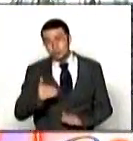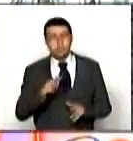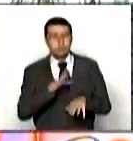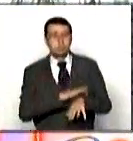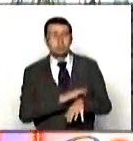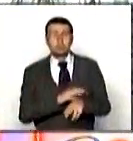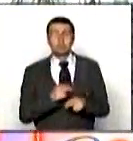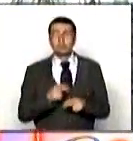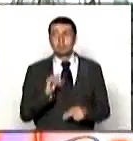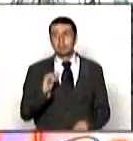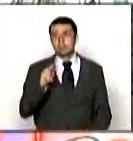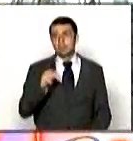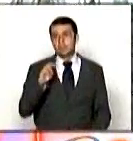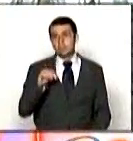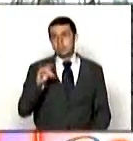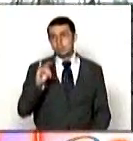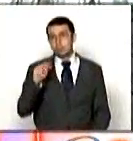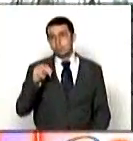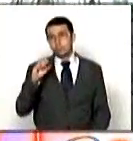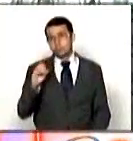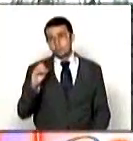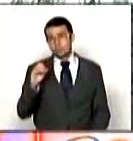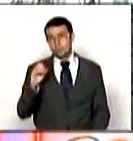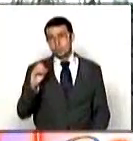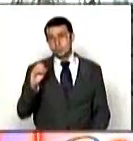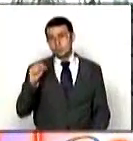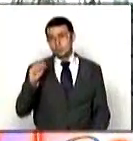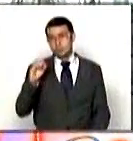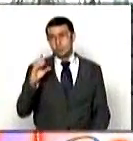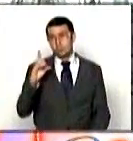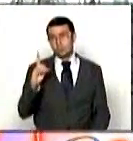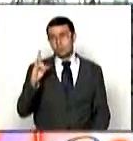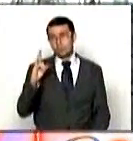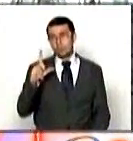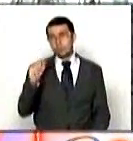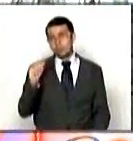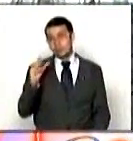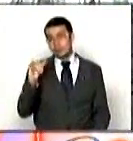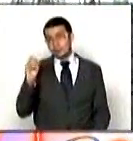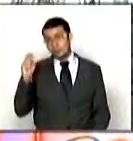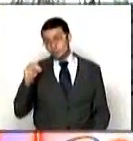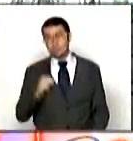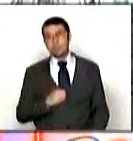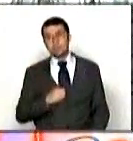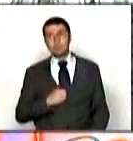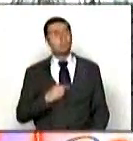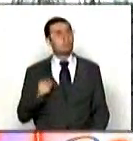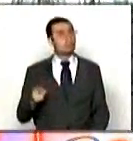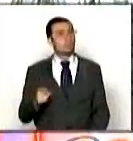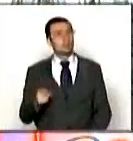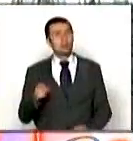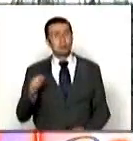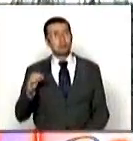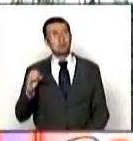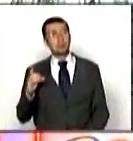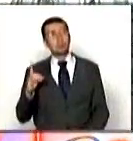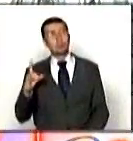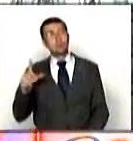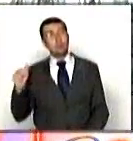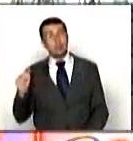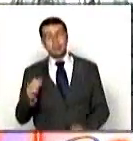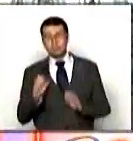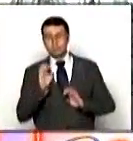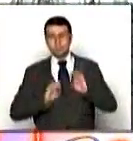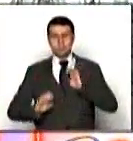la inmunomodulación. Imagínense el término, inmunomodulación, modular el sistema inmune a través del colon.